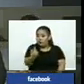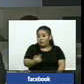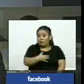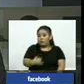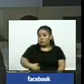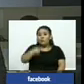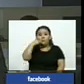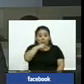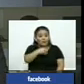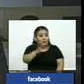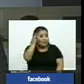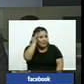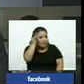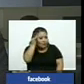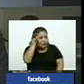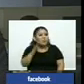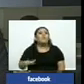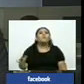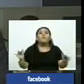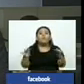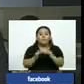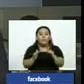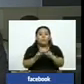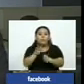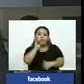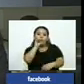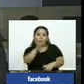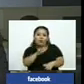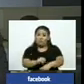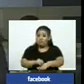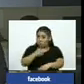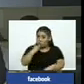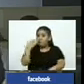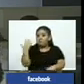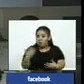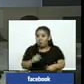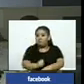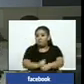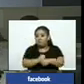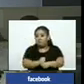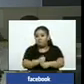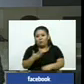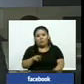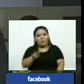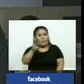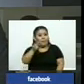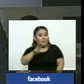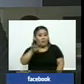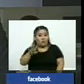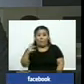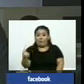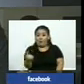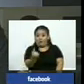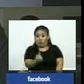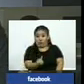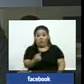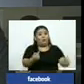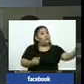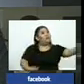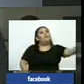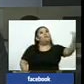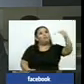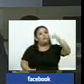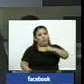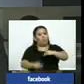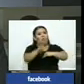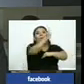Bukele. Recordemos que recientemente también confirmaron las autoridades del país que serían al menos 25 diplomáticos provenientes de